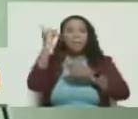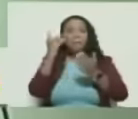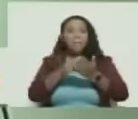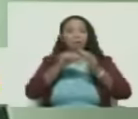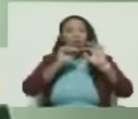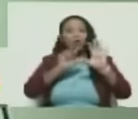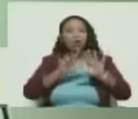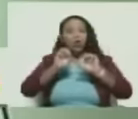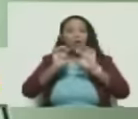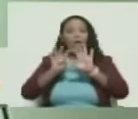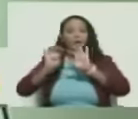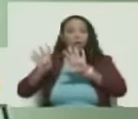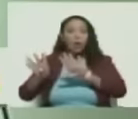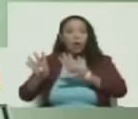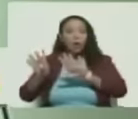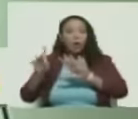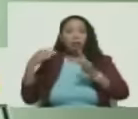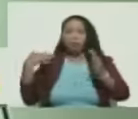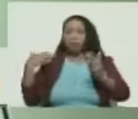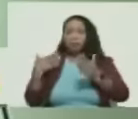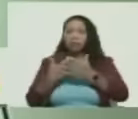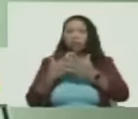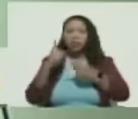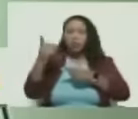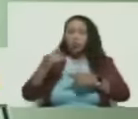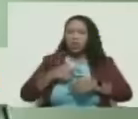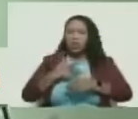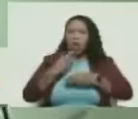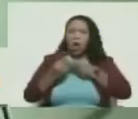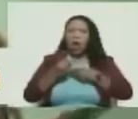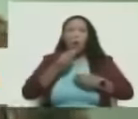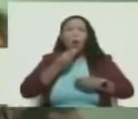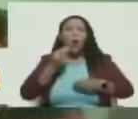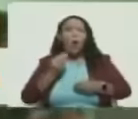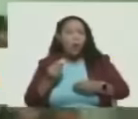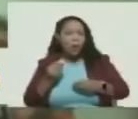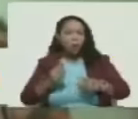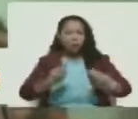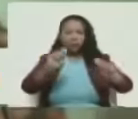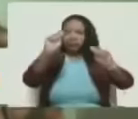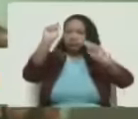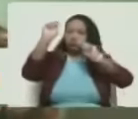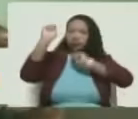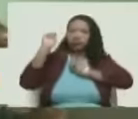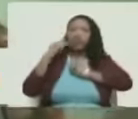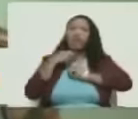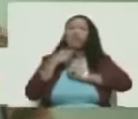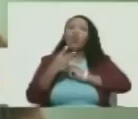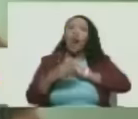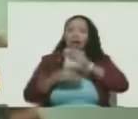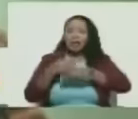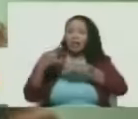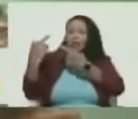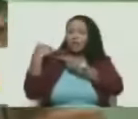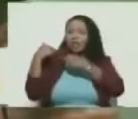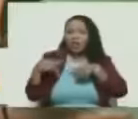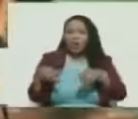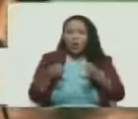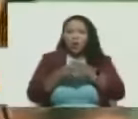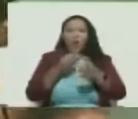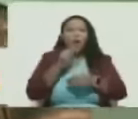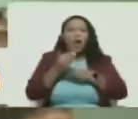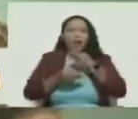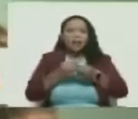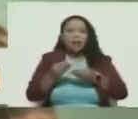1899. Han pasado muchas generaciones. ¿Cómo te sientes tú, como joven, asumir la vocería y esta generación, como joven,